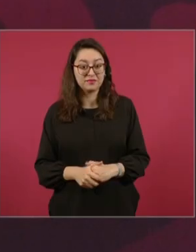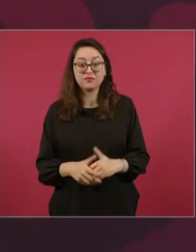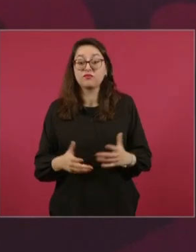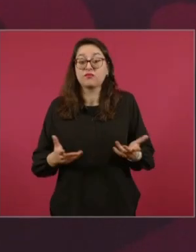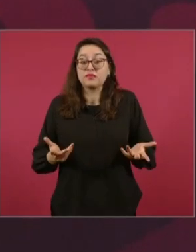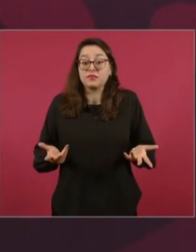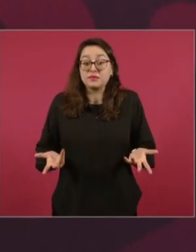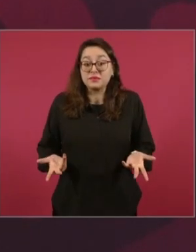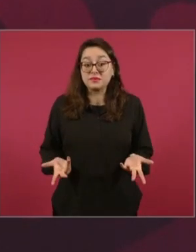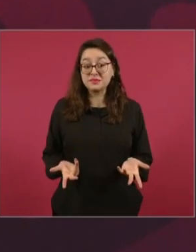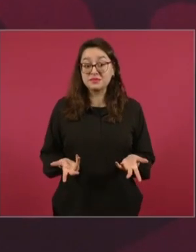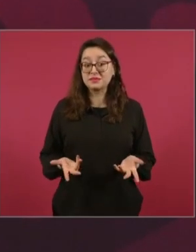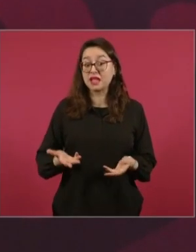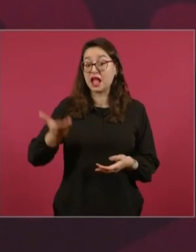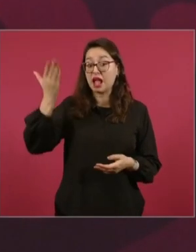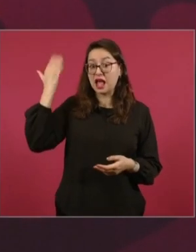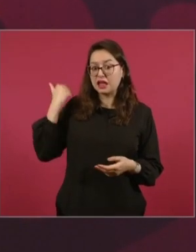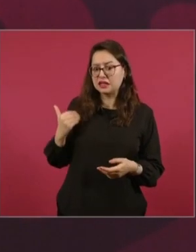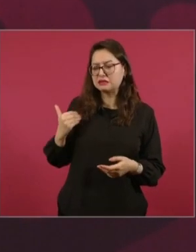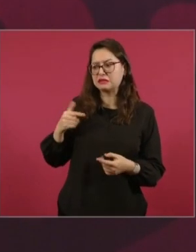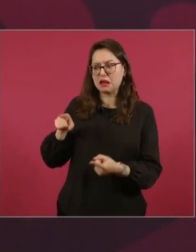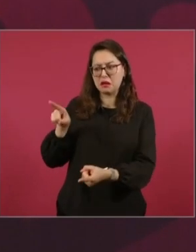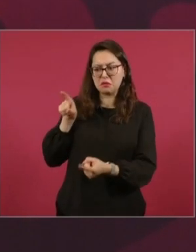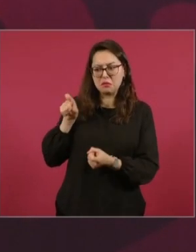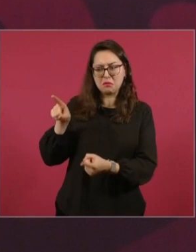¿Qué pasaba?